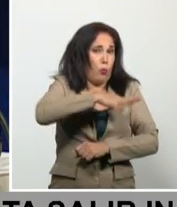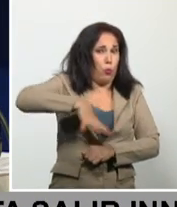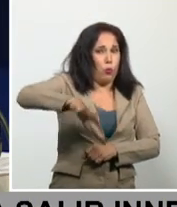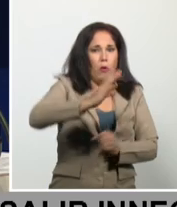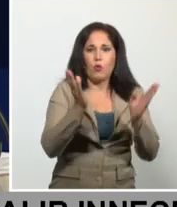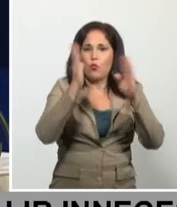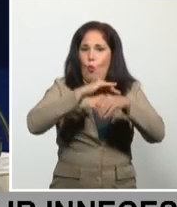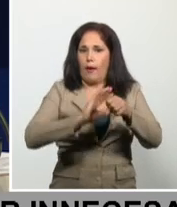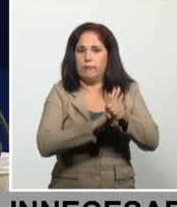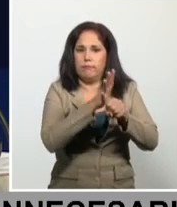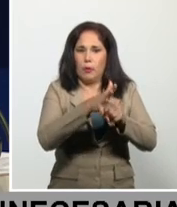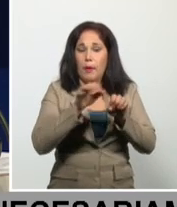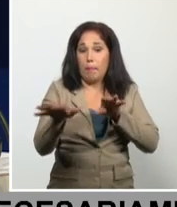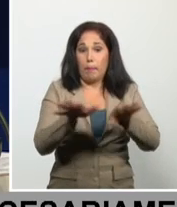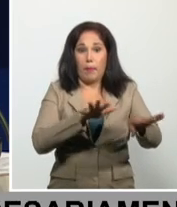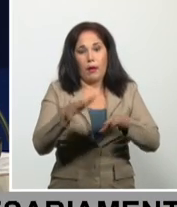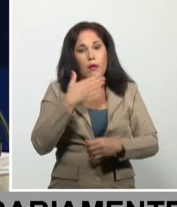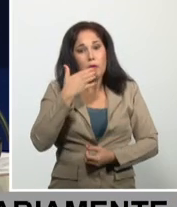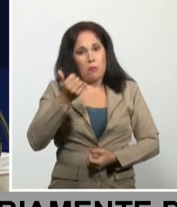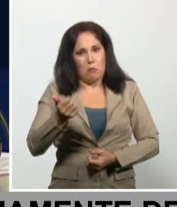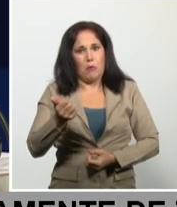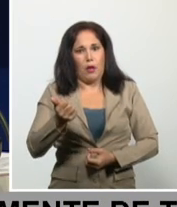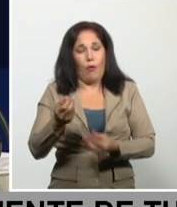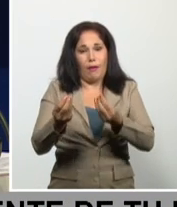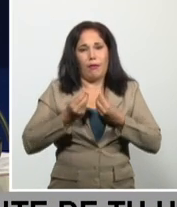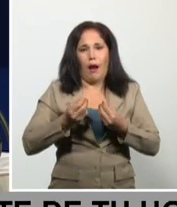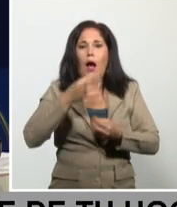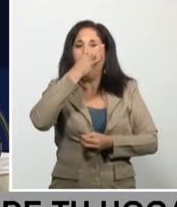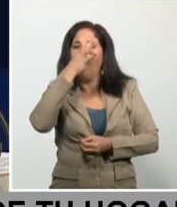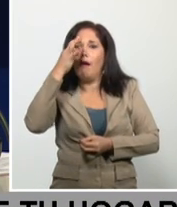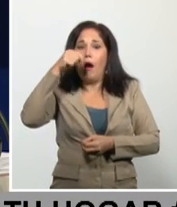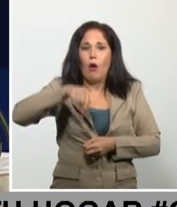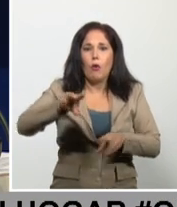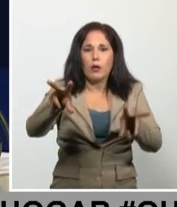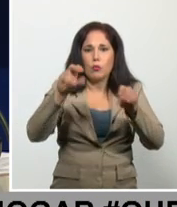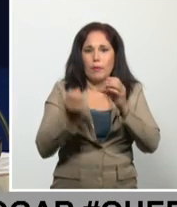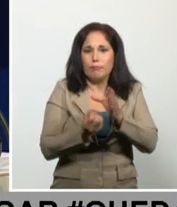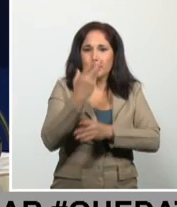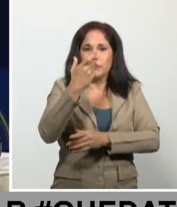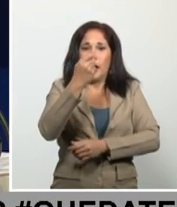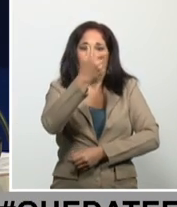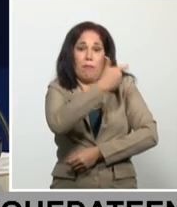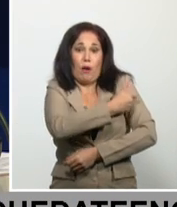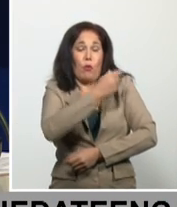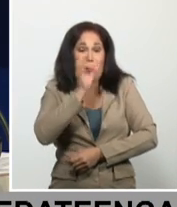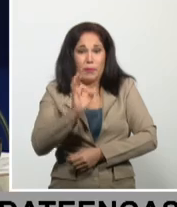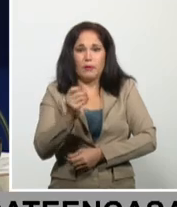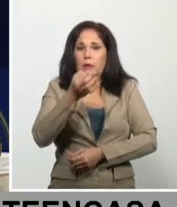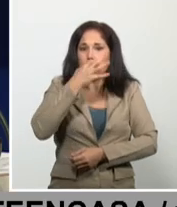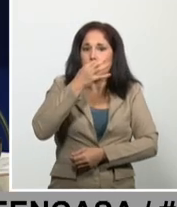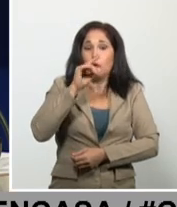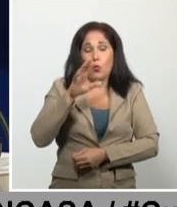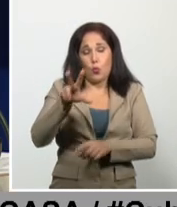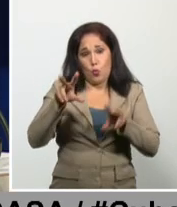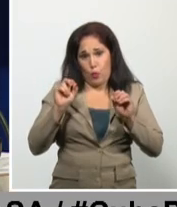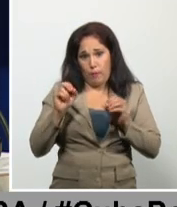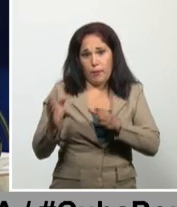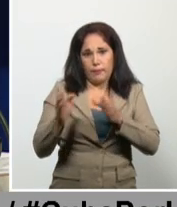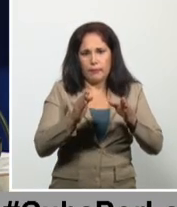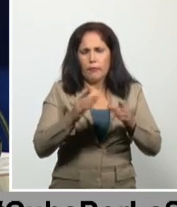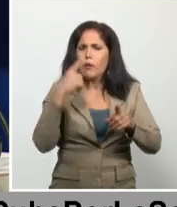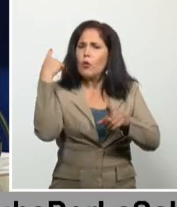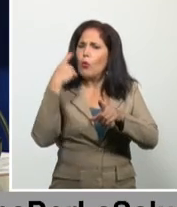inmunológicamente mejor preparadas a la hora de enfrentarse al virus, ¿no? Pero un tema que además lo hemos visto en